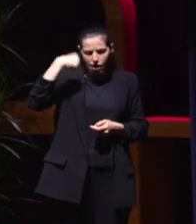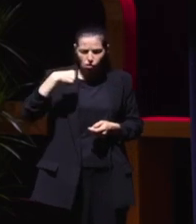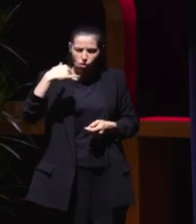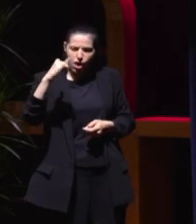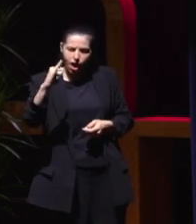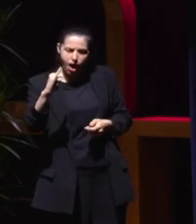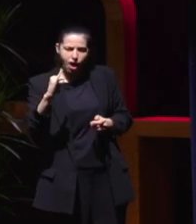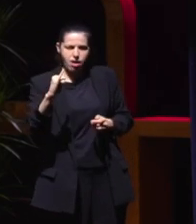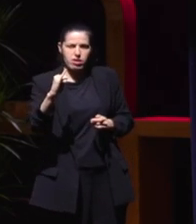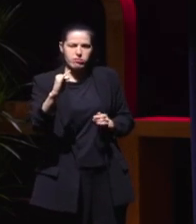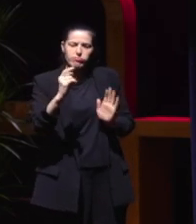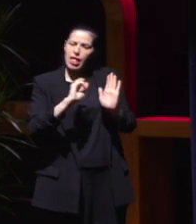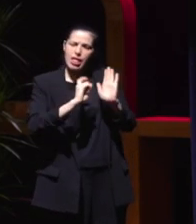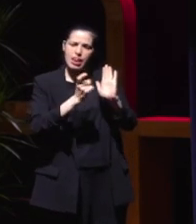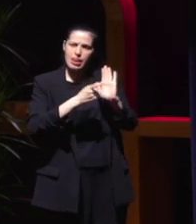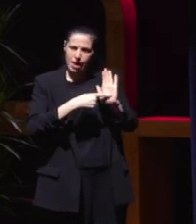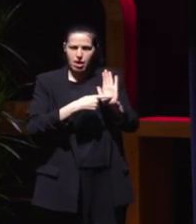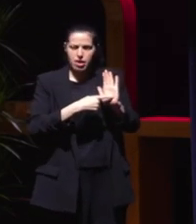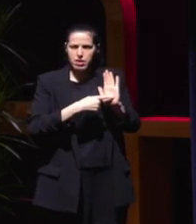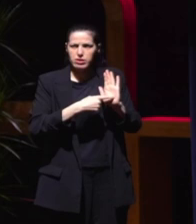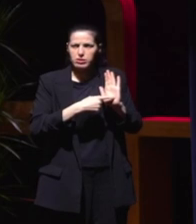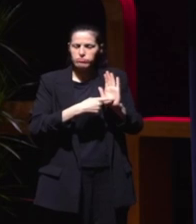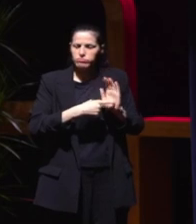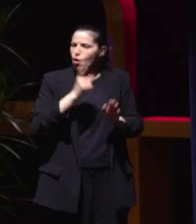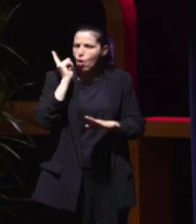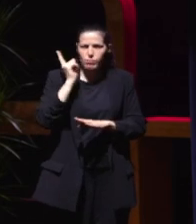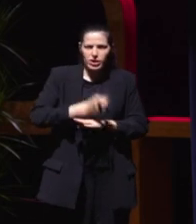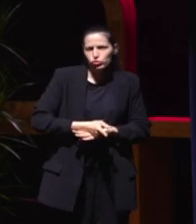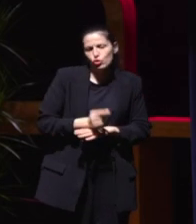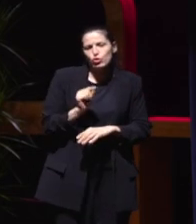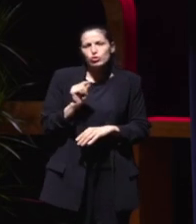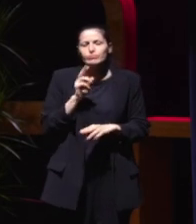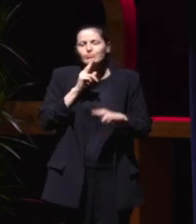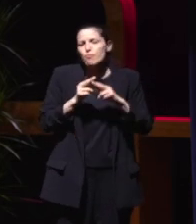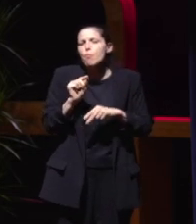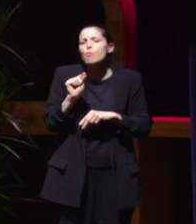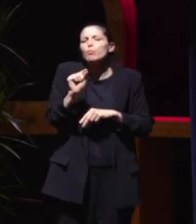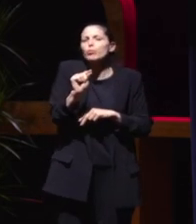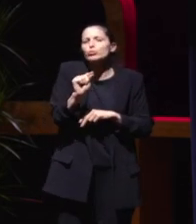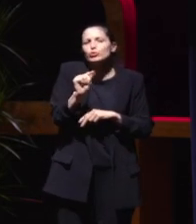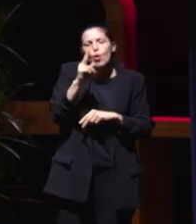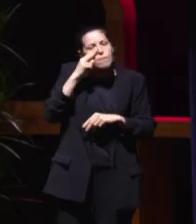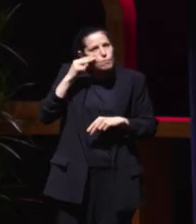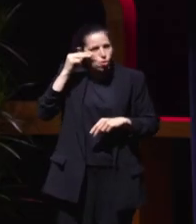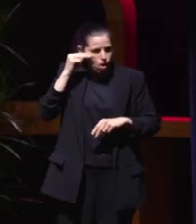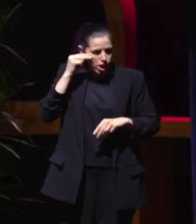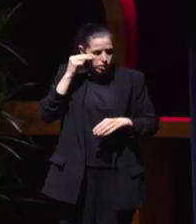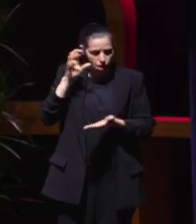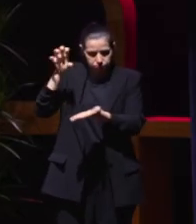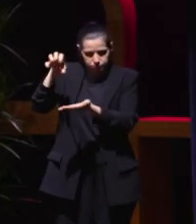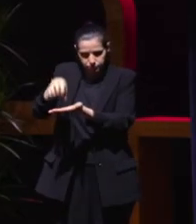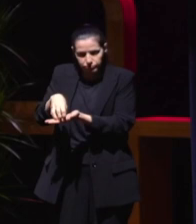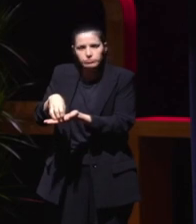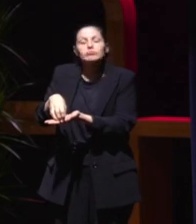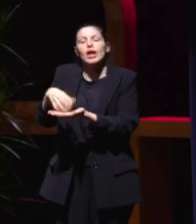Violeta Y entonces los guardias de seguridad en la discoteca sujetaron a este tío vino la policía y